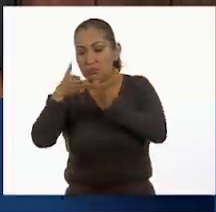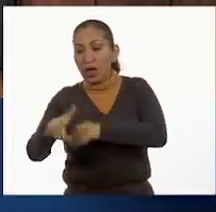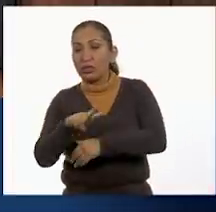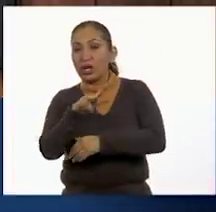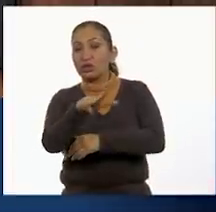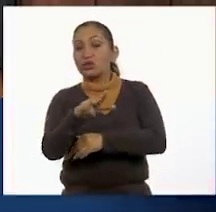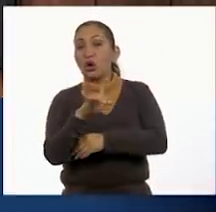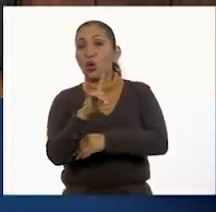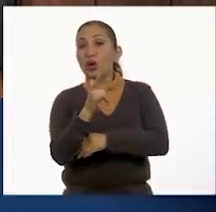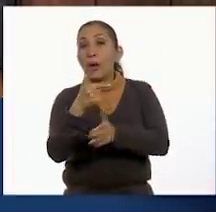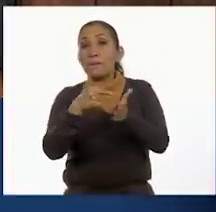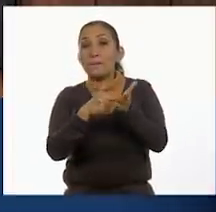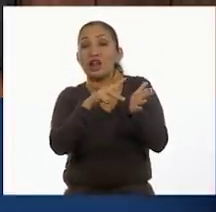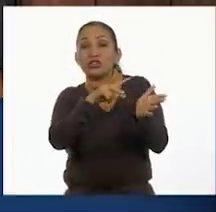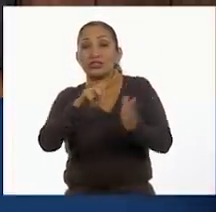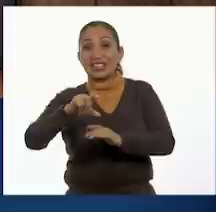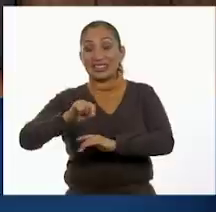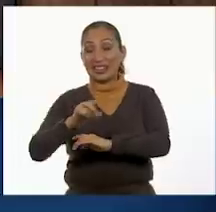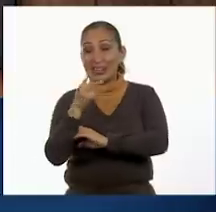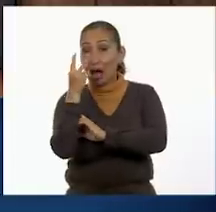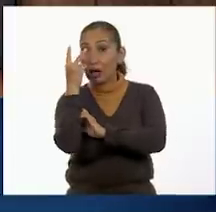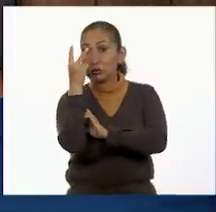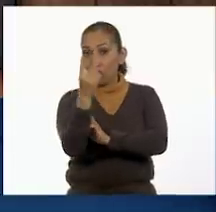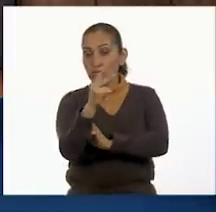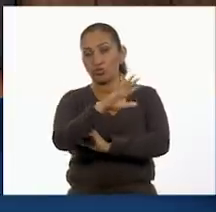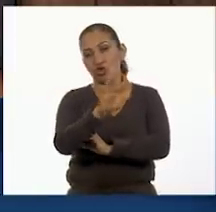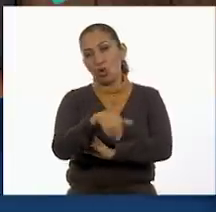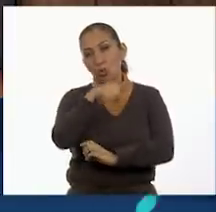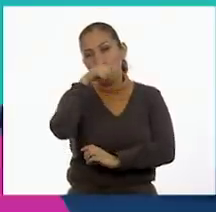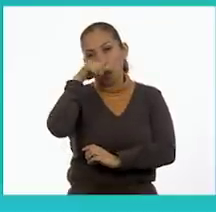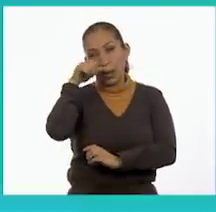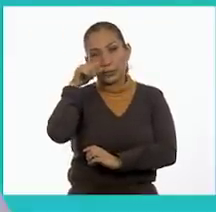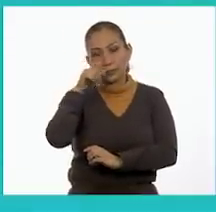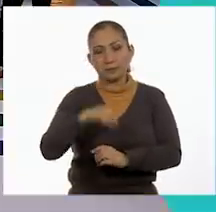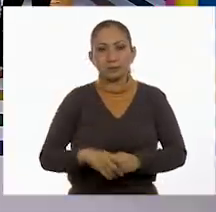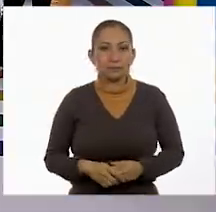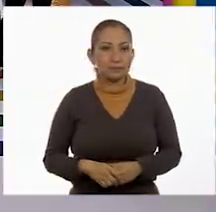18 de julio de 1872, muere Benito Juárez.